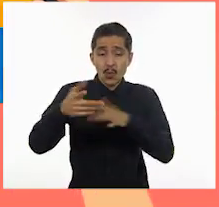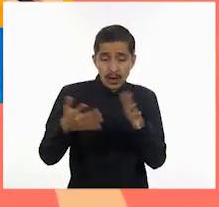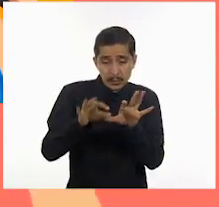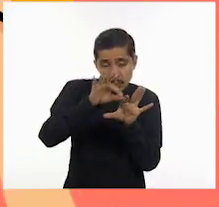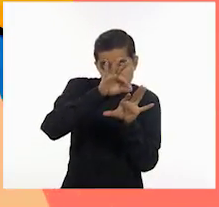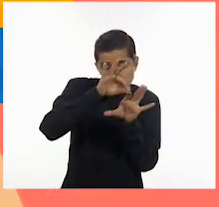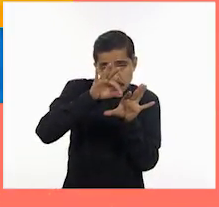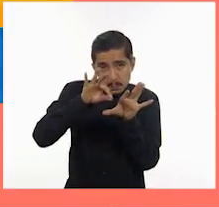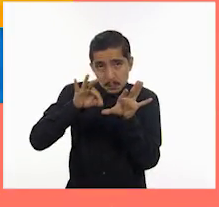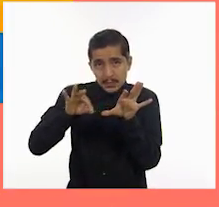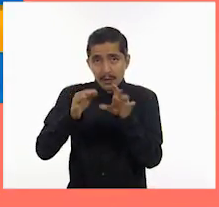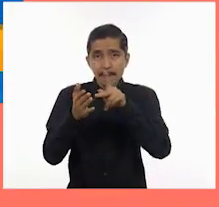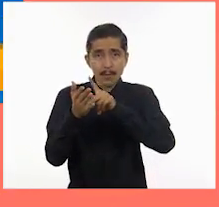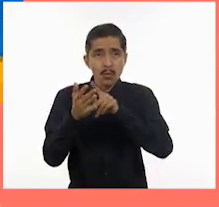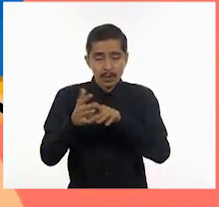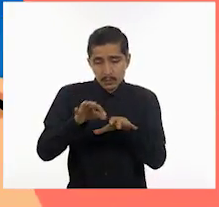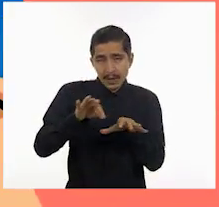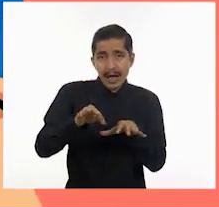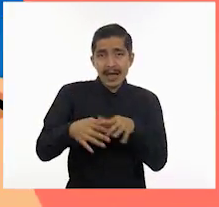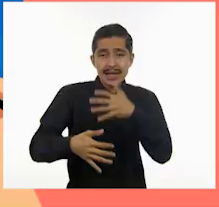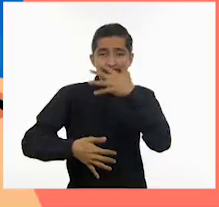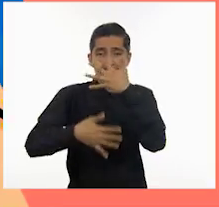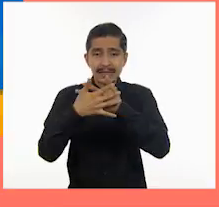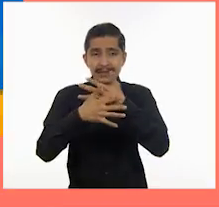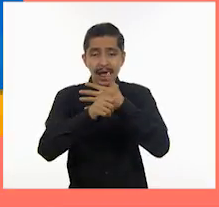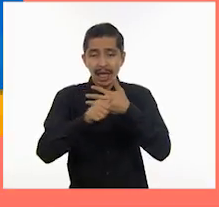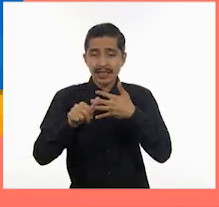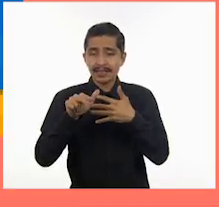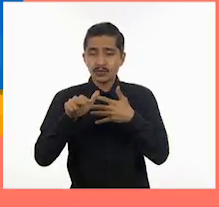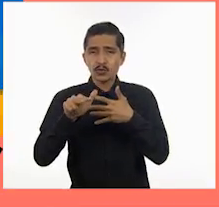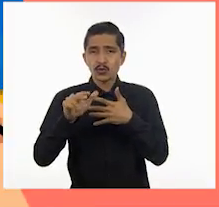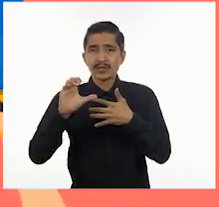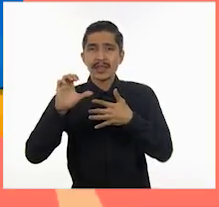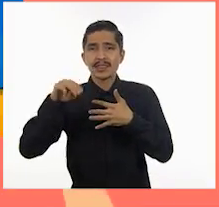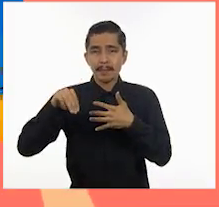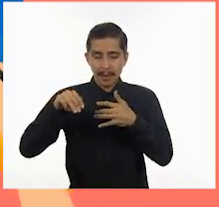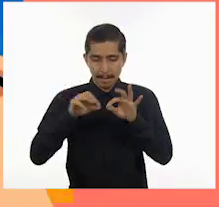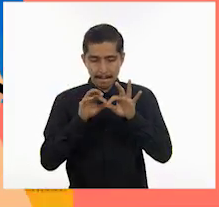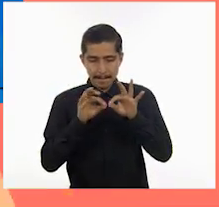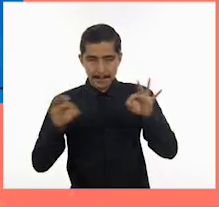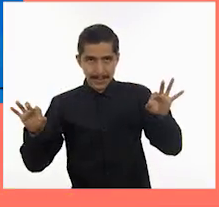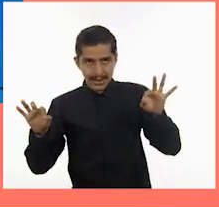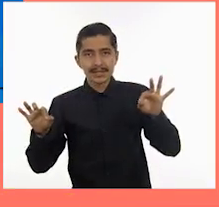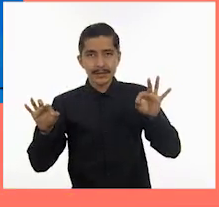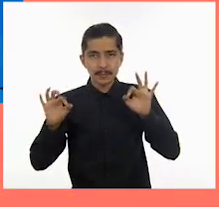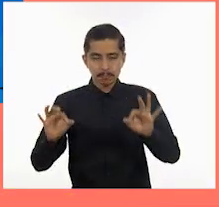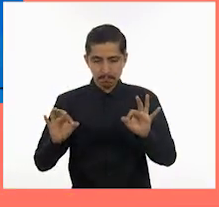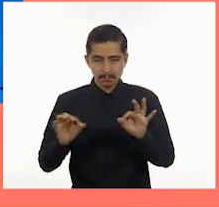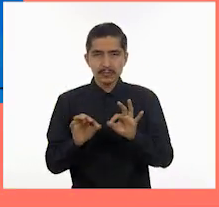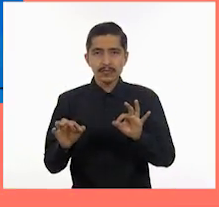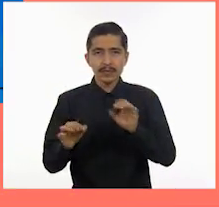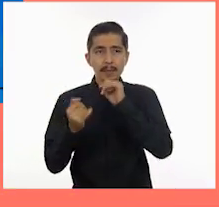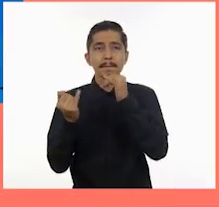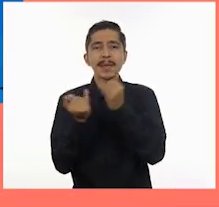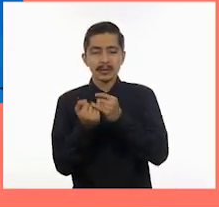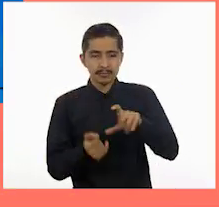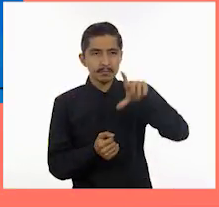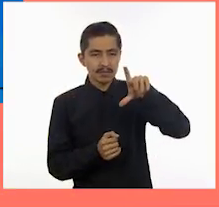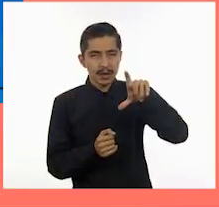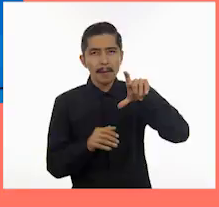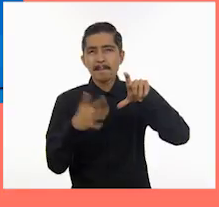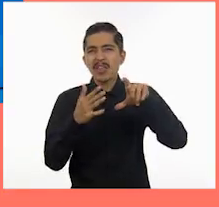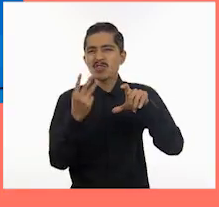el plumón o la pluma de 15 a 18 centímetros de largo de un lado, dejando un margen de